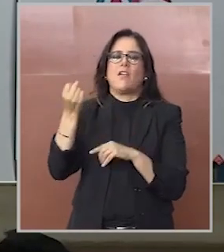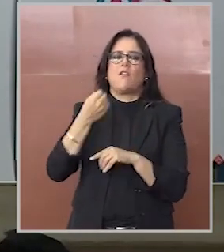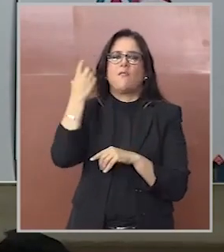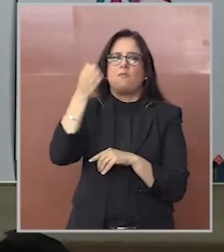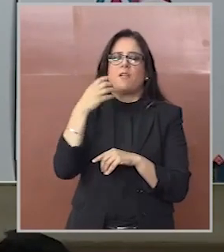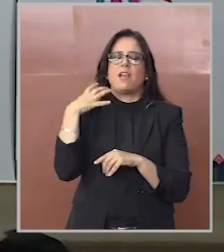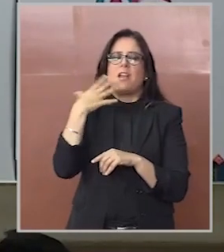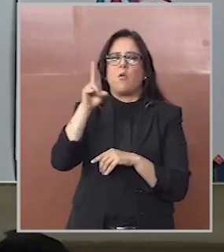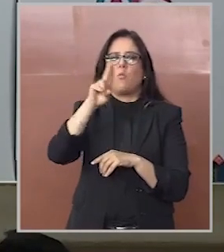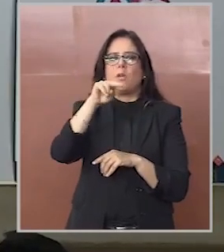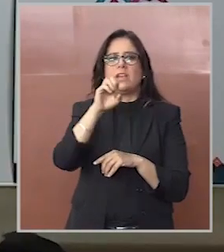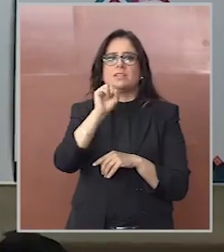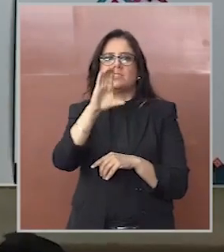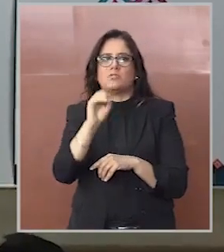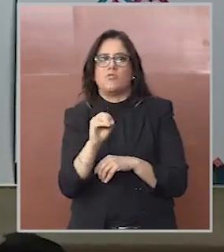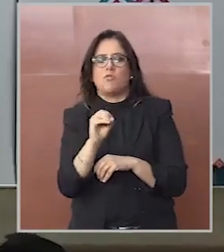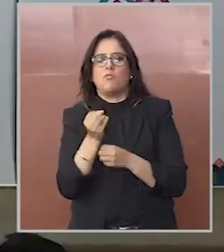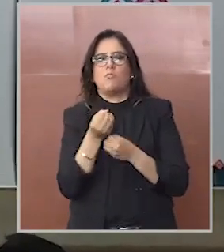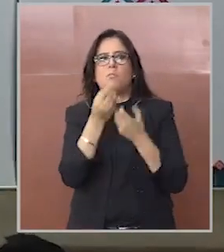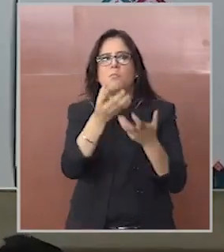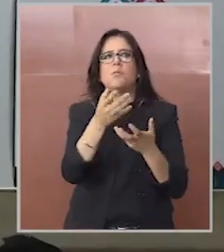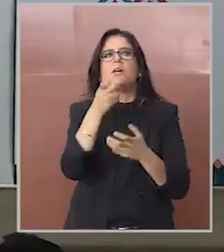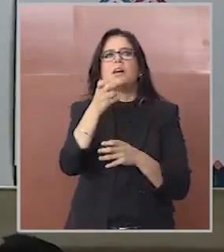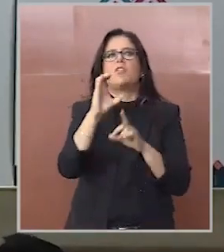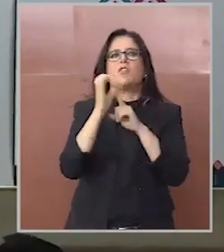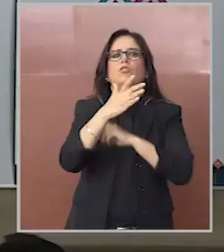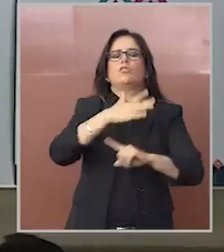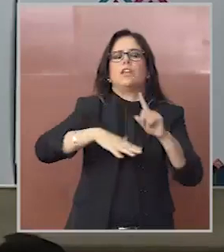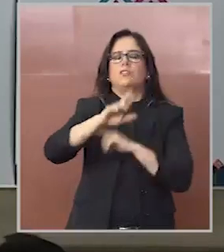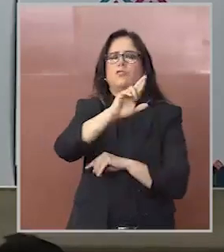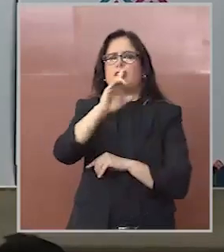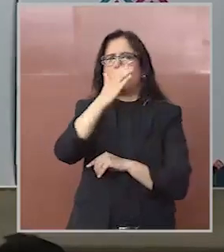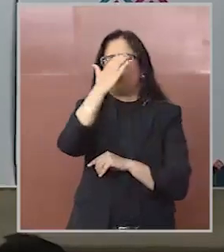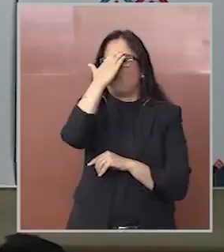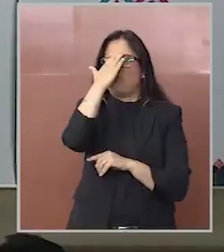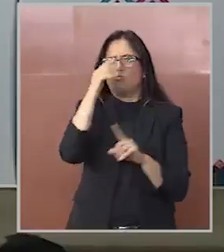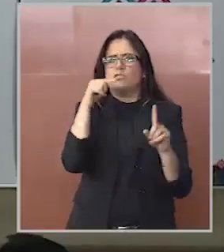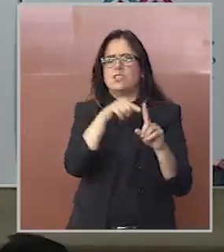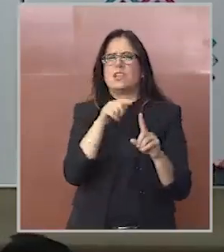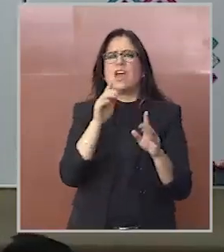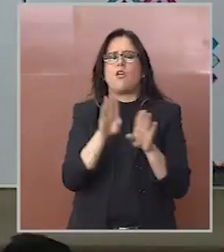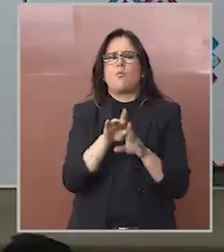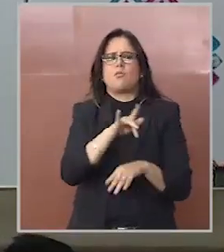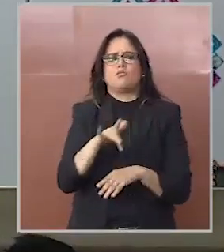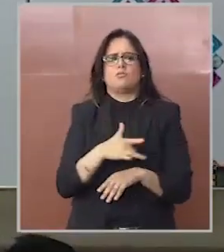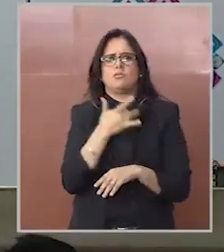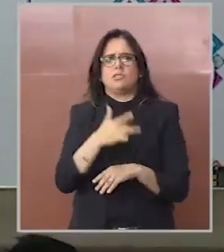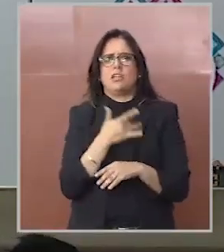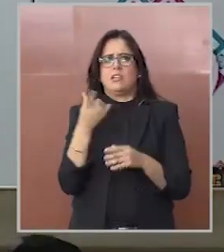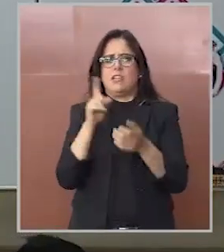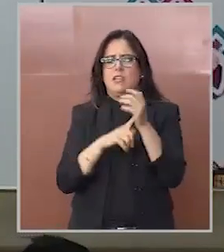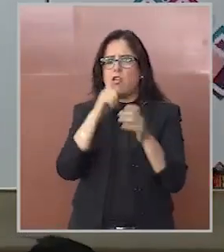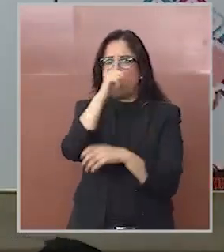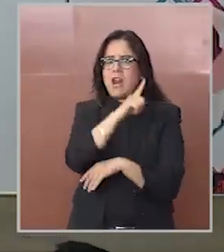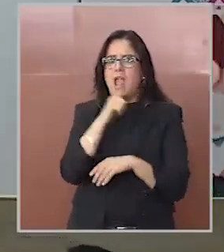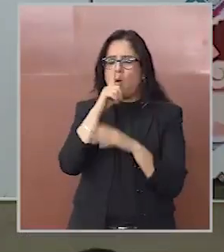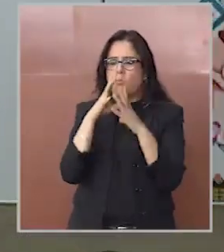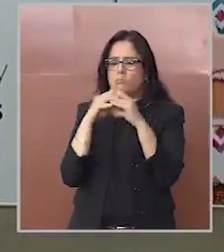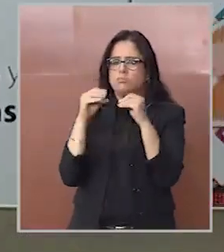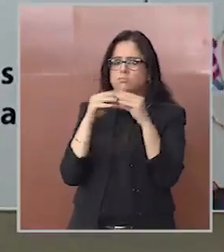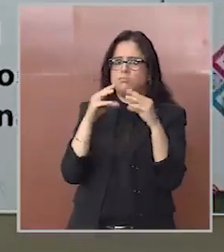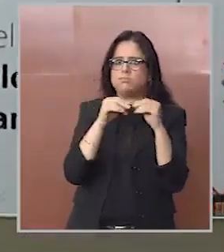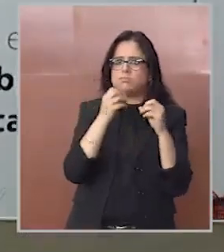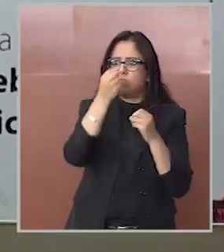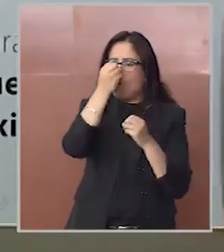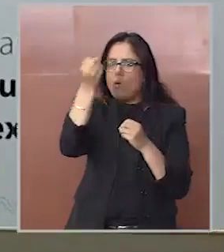por la conferencia general de la UNESCO Y en este contexto y reconociendo el peligro en el que se encuentran varias de las las lenguas